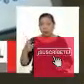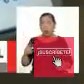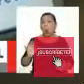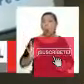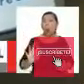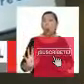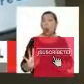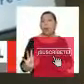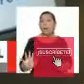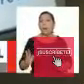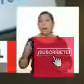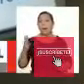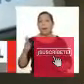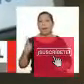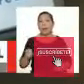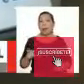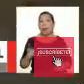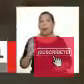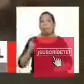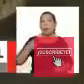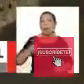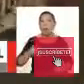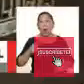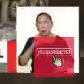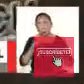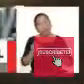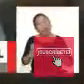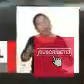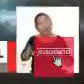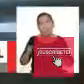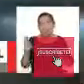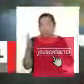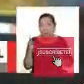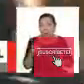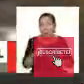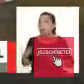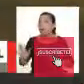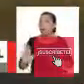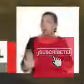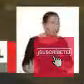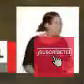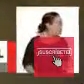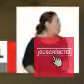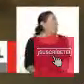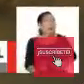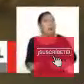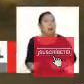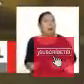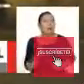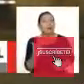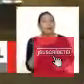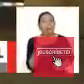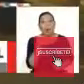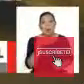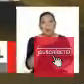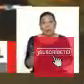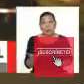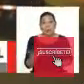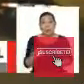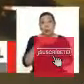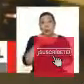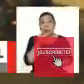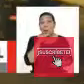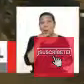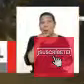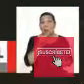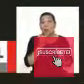interceptó en la puerta del baño y le impidió el paso facilitando la emboscada. En total, 5 personas, entre ellos una